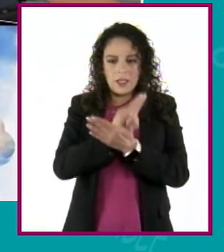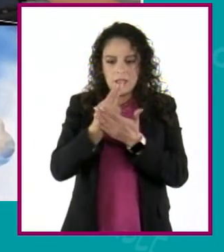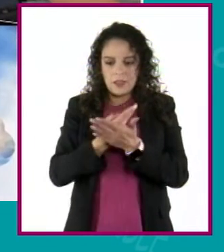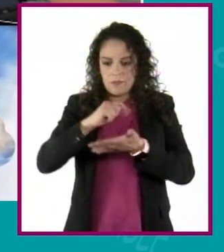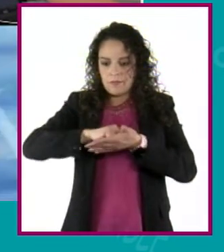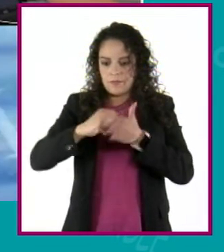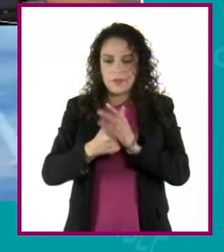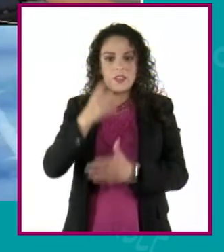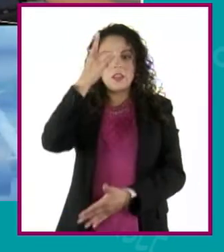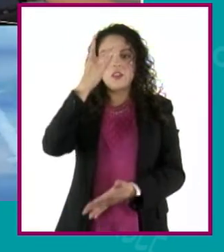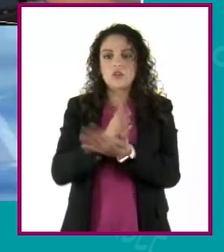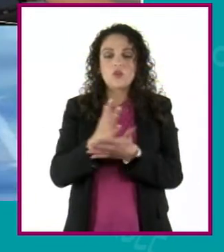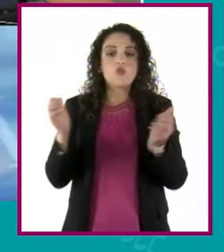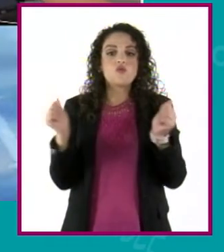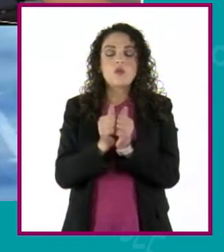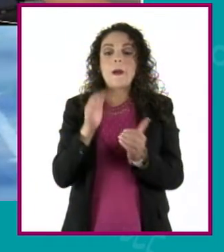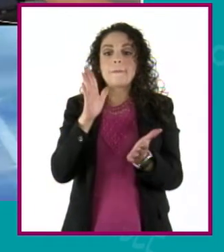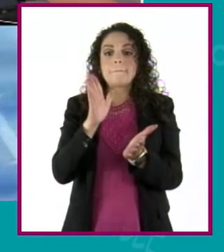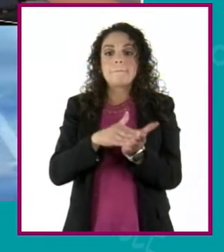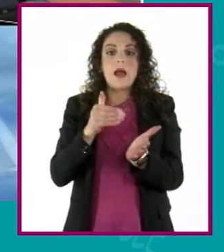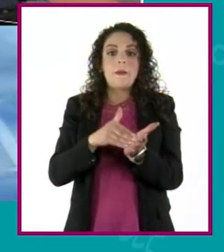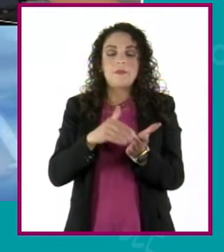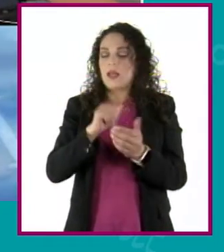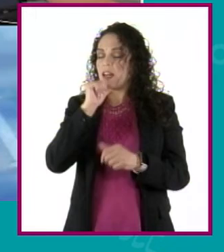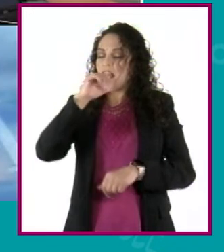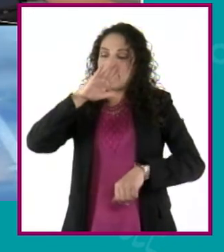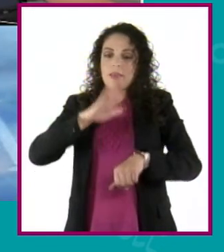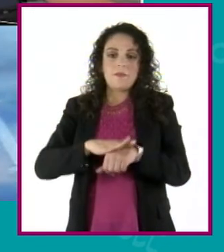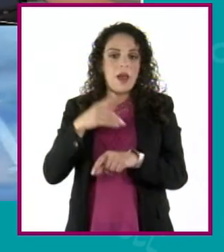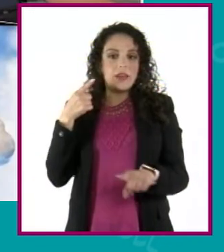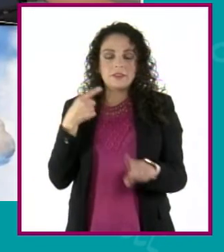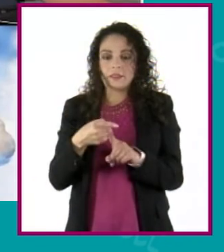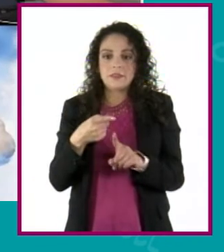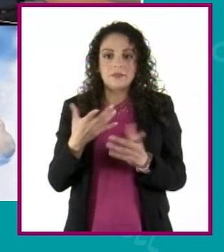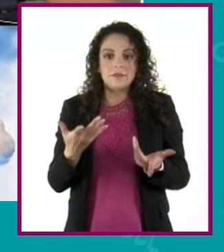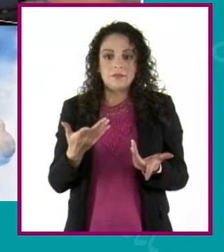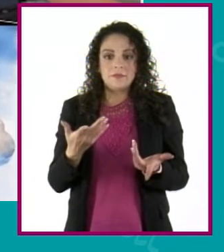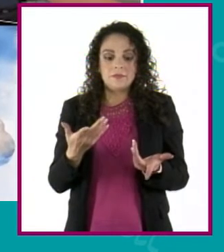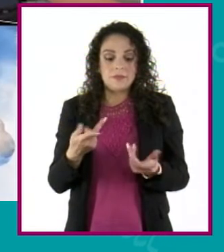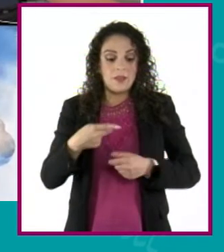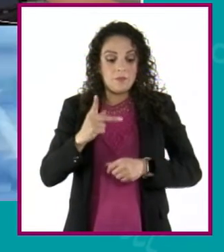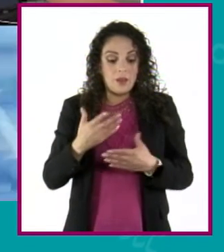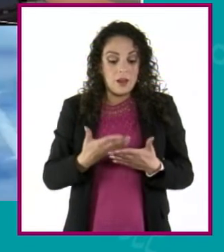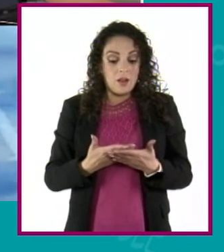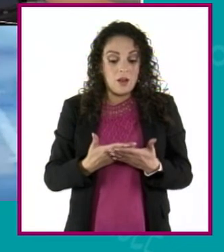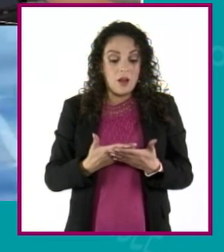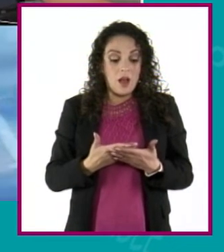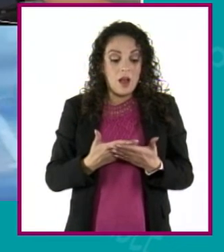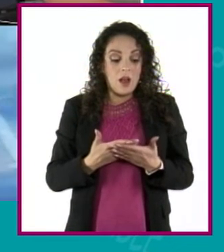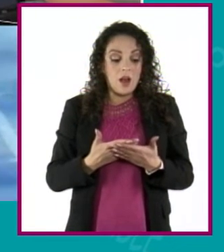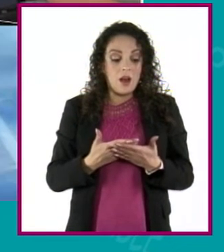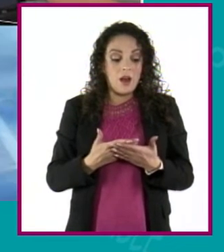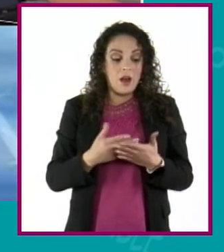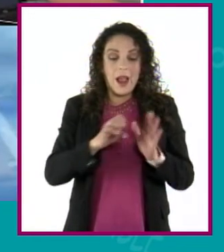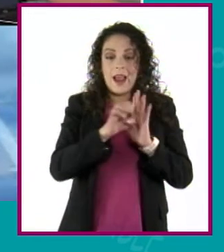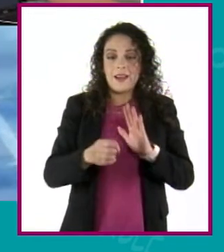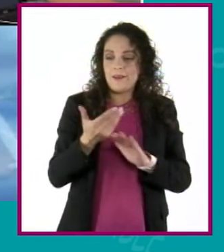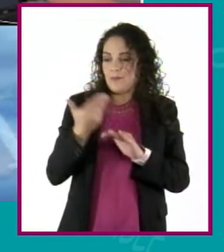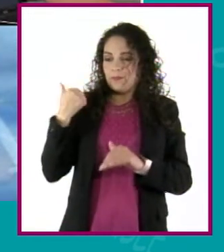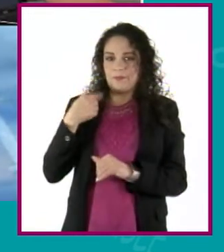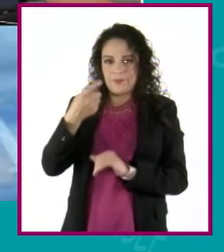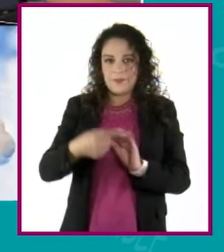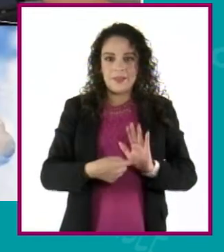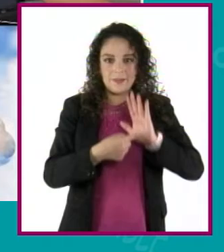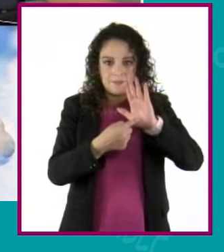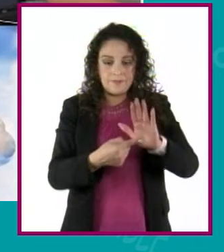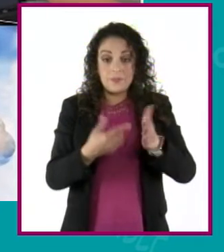papel y un ideal para algo tan estructurado como era con los ejemplos iniciales, nos